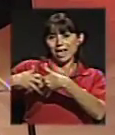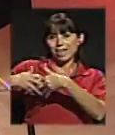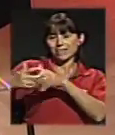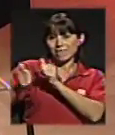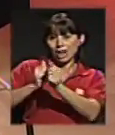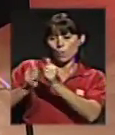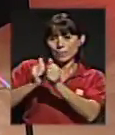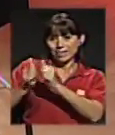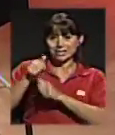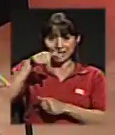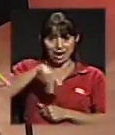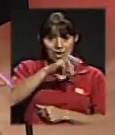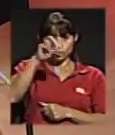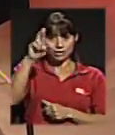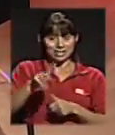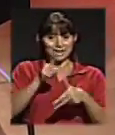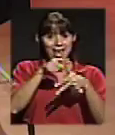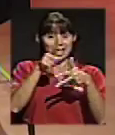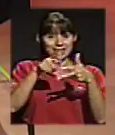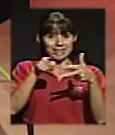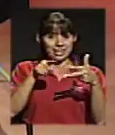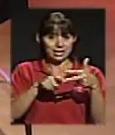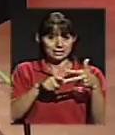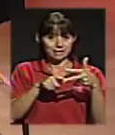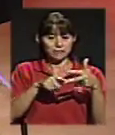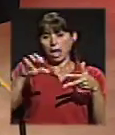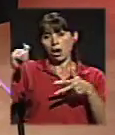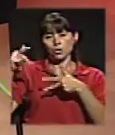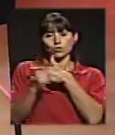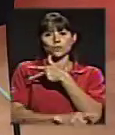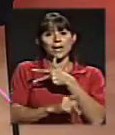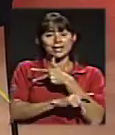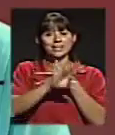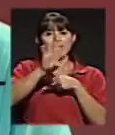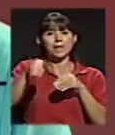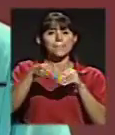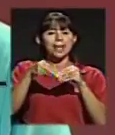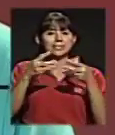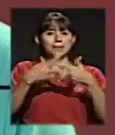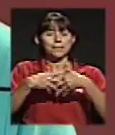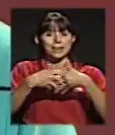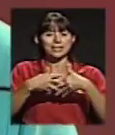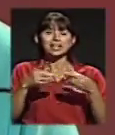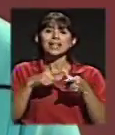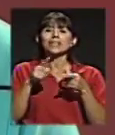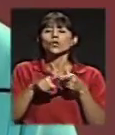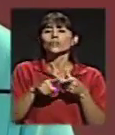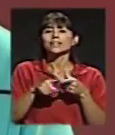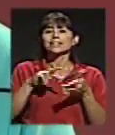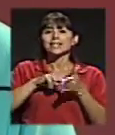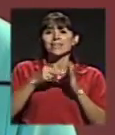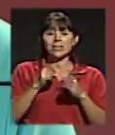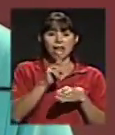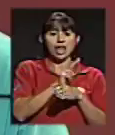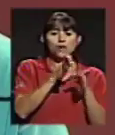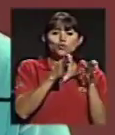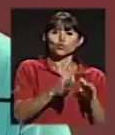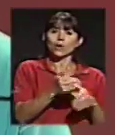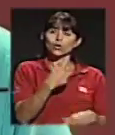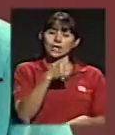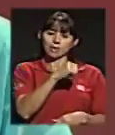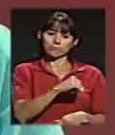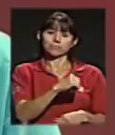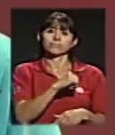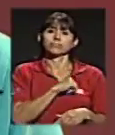Costa Rica tenemos 3 empresas, hay otros países donde hay más empresas. Entonces, decía, es la potestad que tiene el usuario para, con su